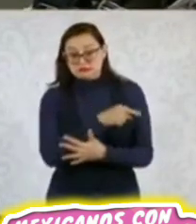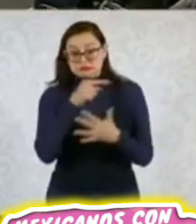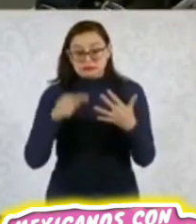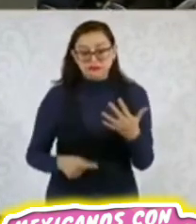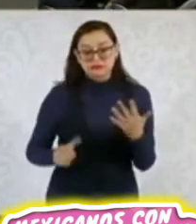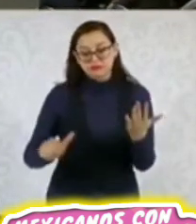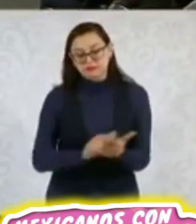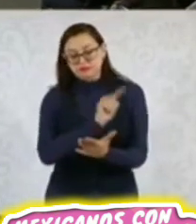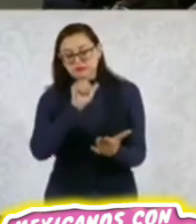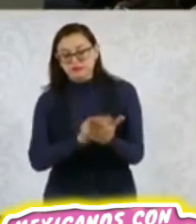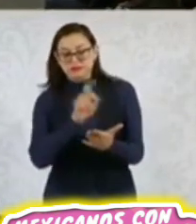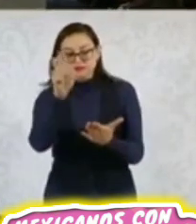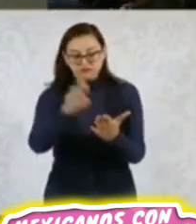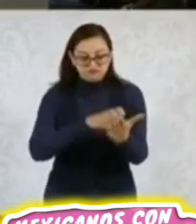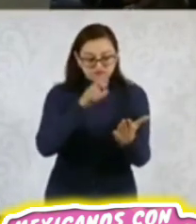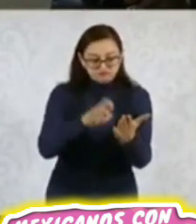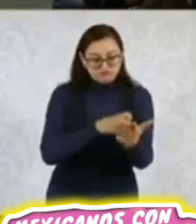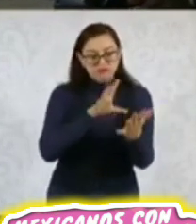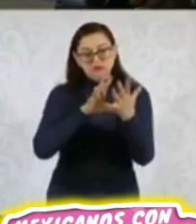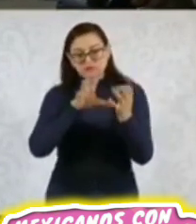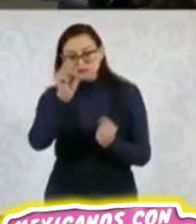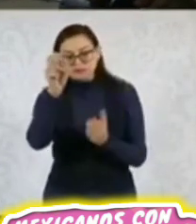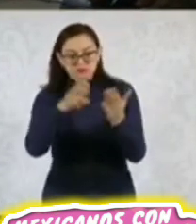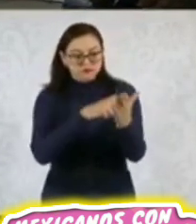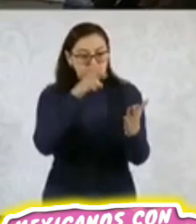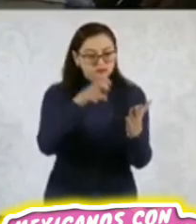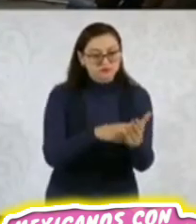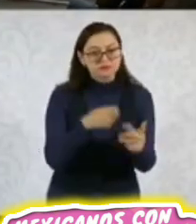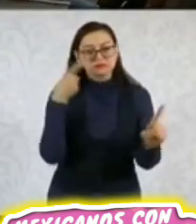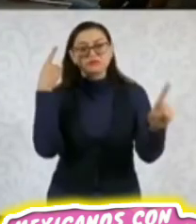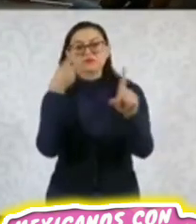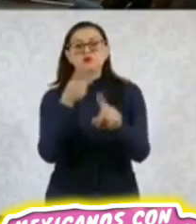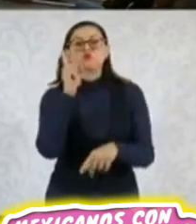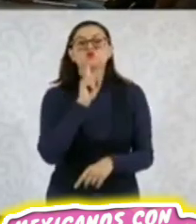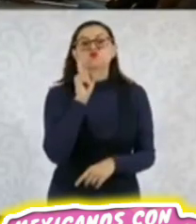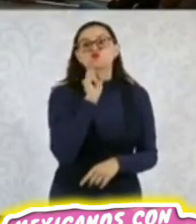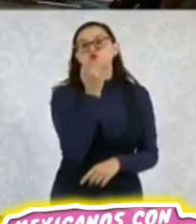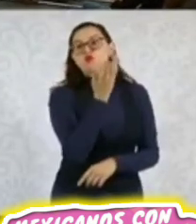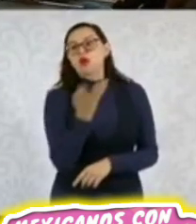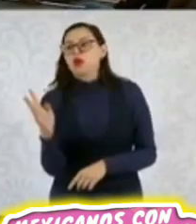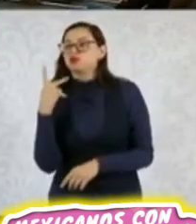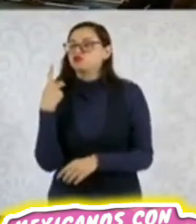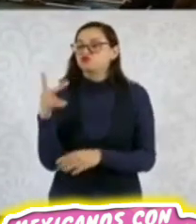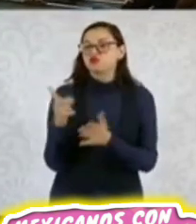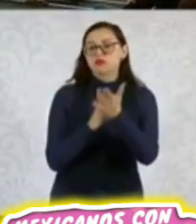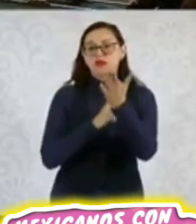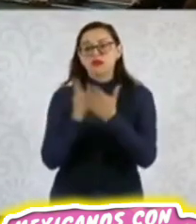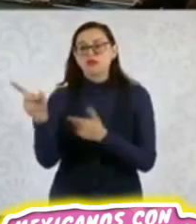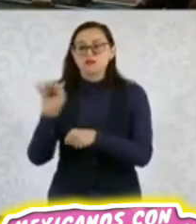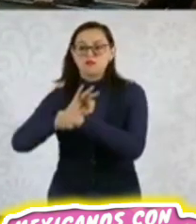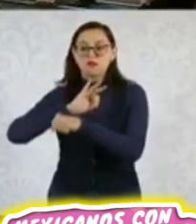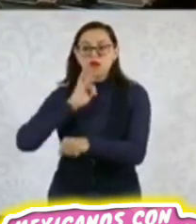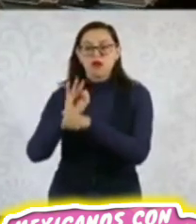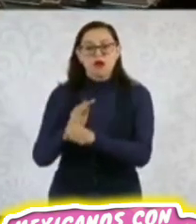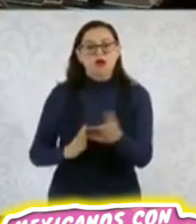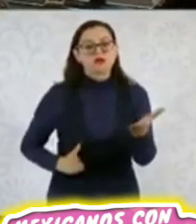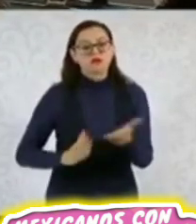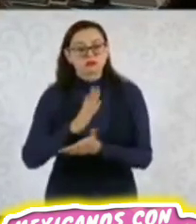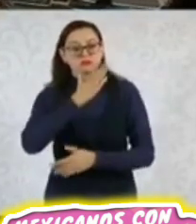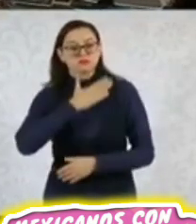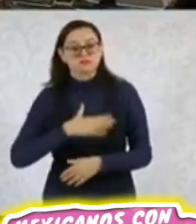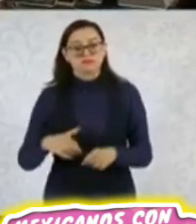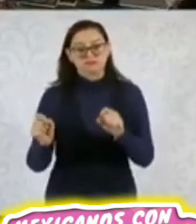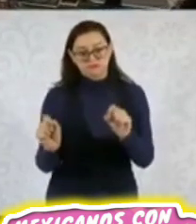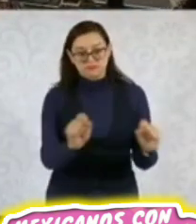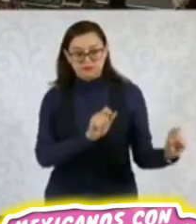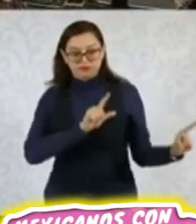sistema de protección para las mujeres en derechos, acceso a la justicia, y les voy a presentar. Ese